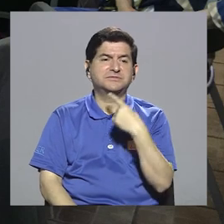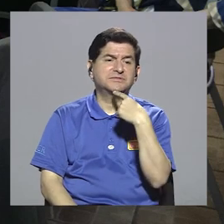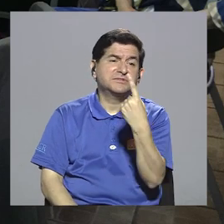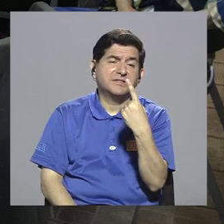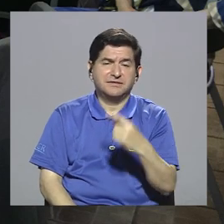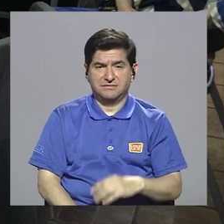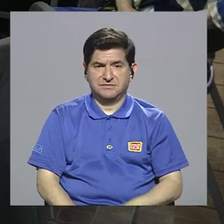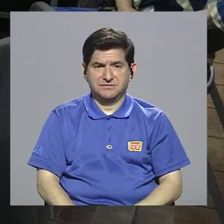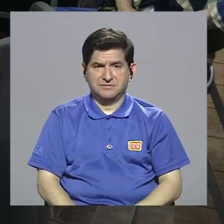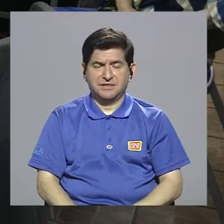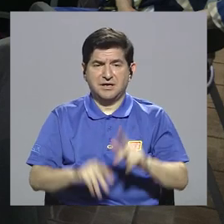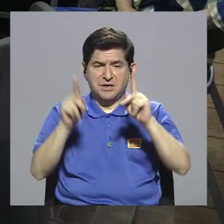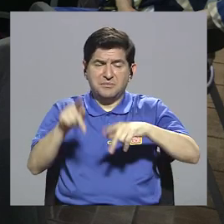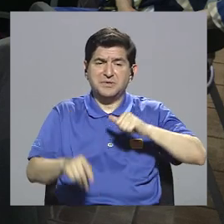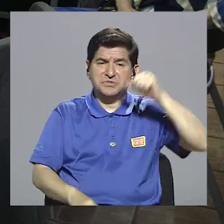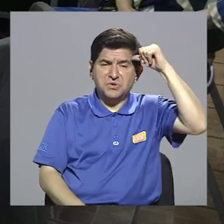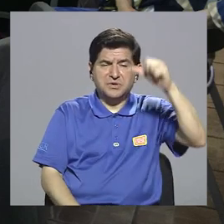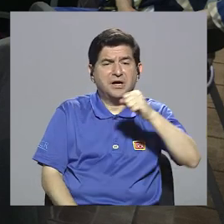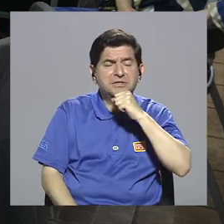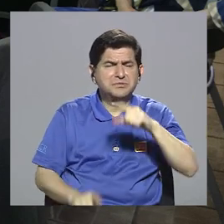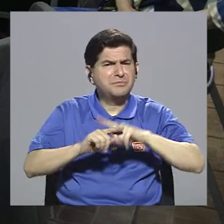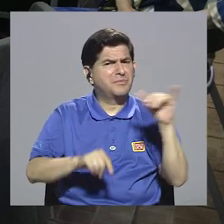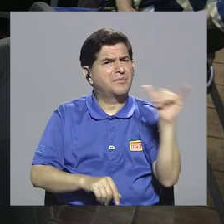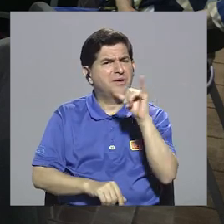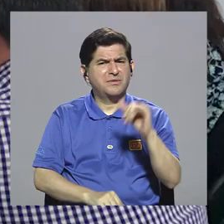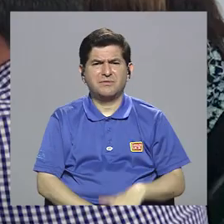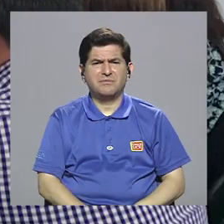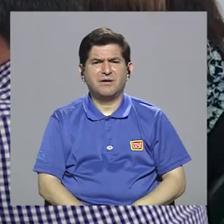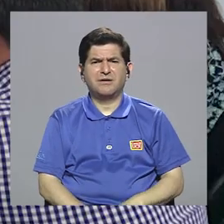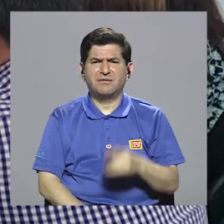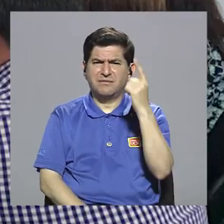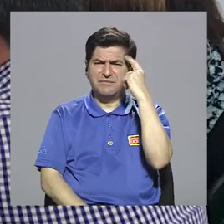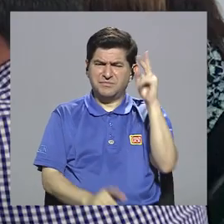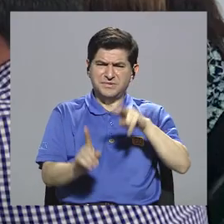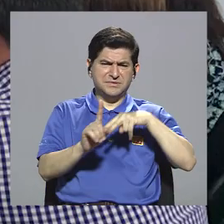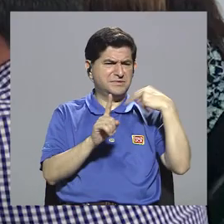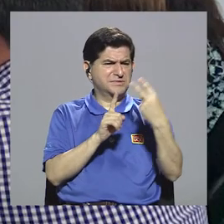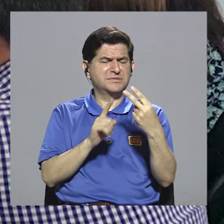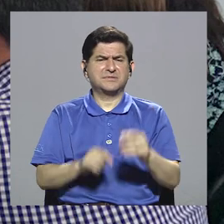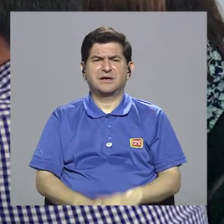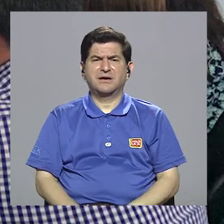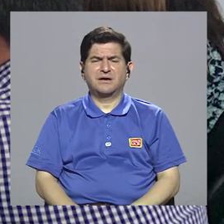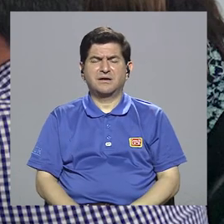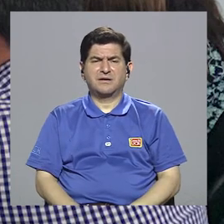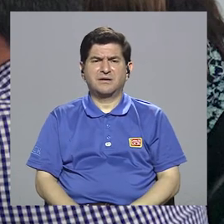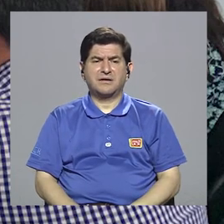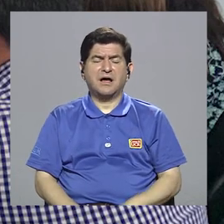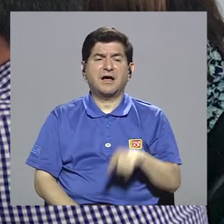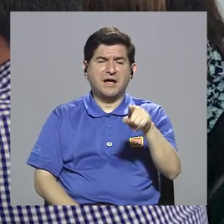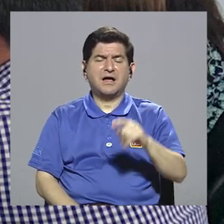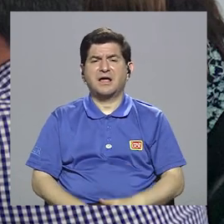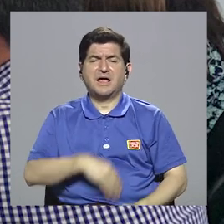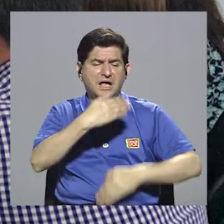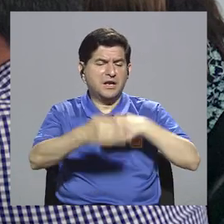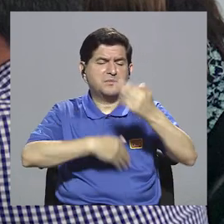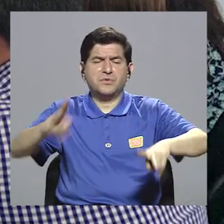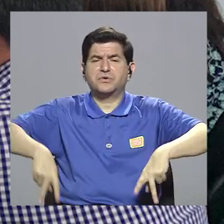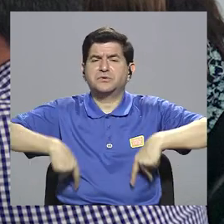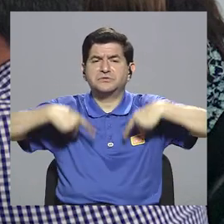de de personas mayores pero también desde el punto de vista del enfoque el curso de vida